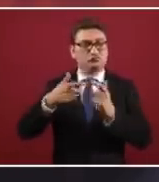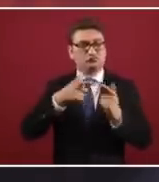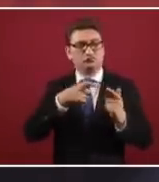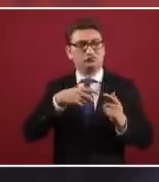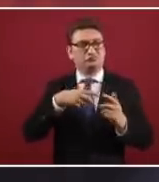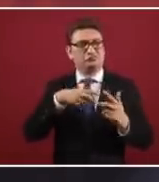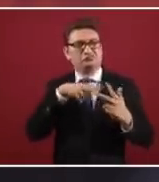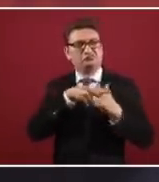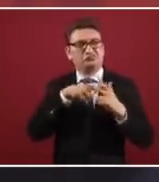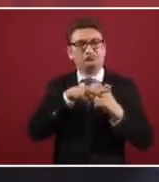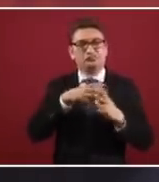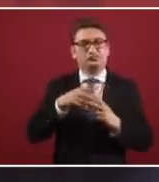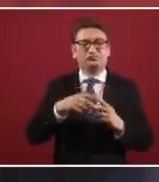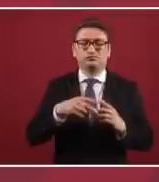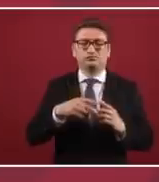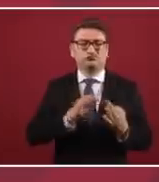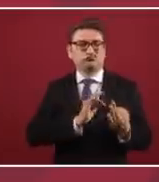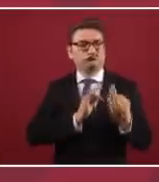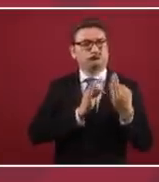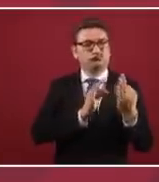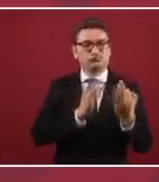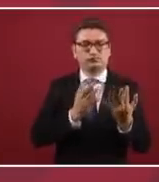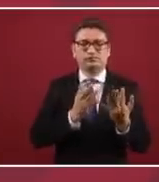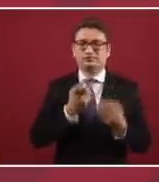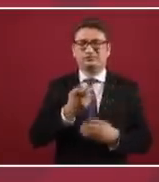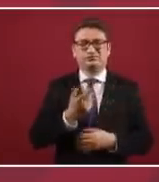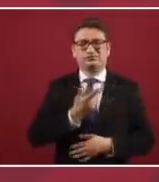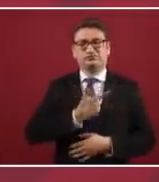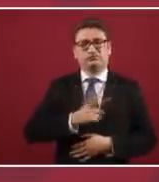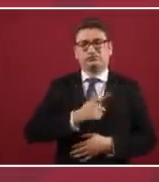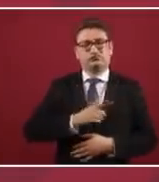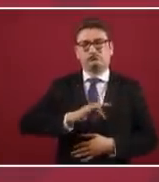enfrentamientos. Aquí viene